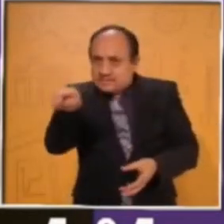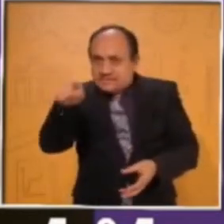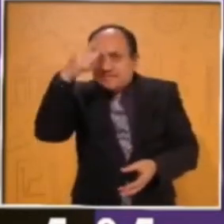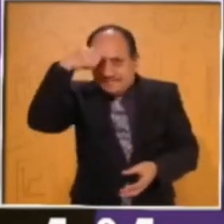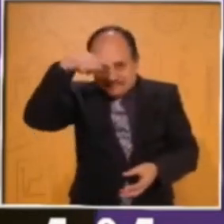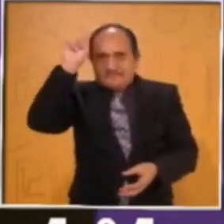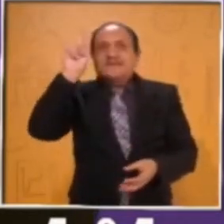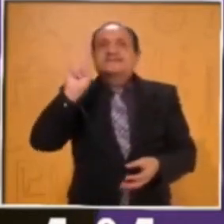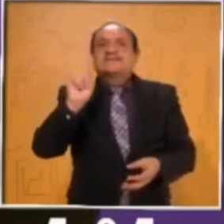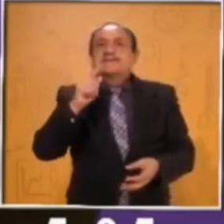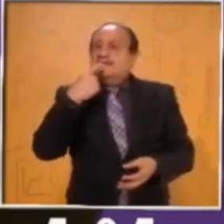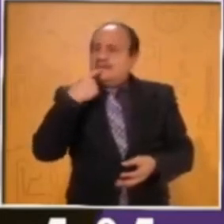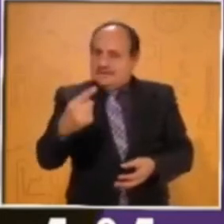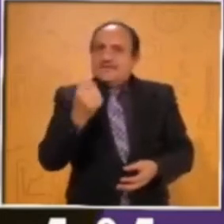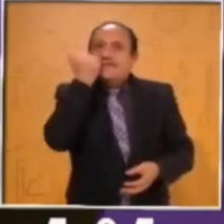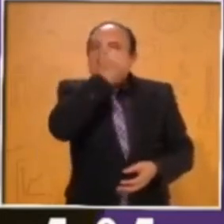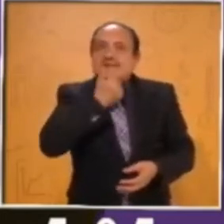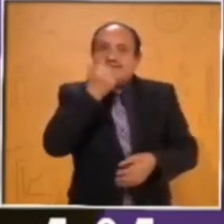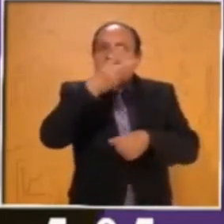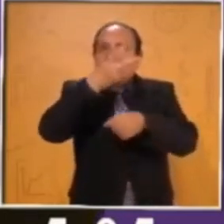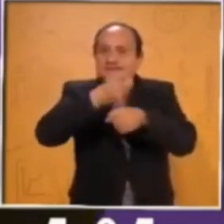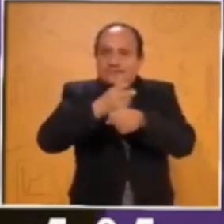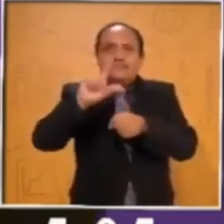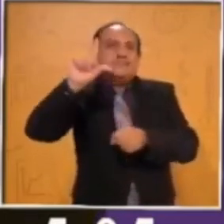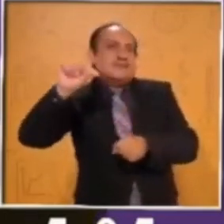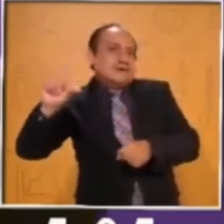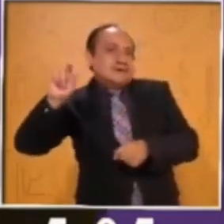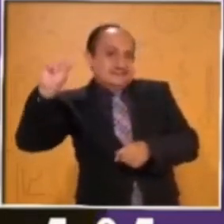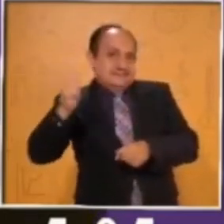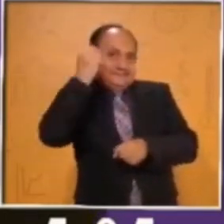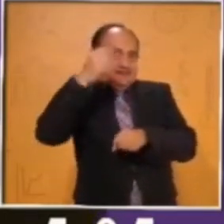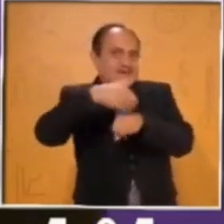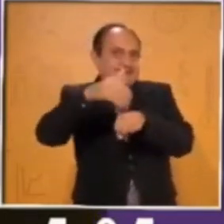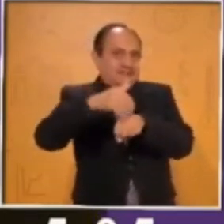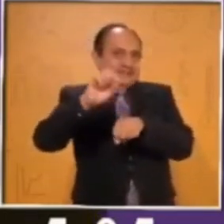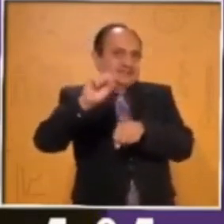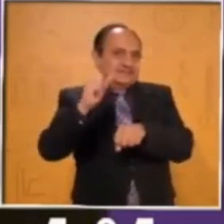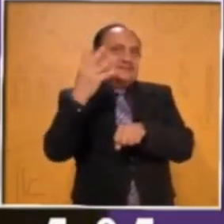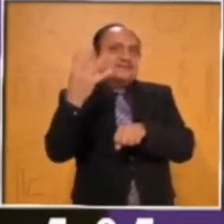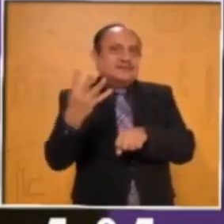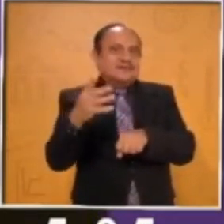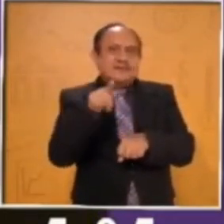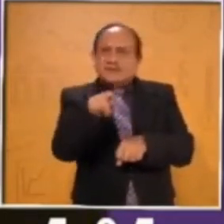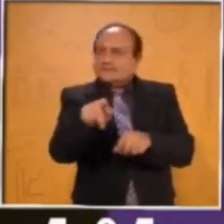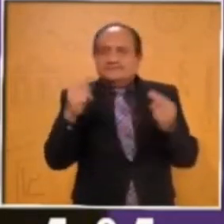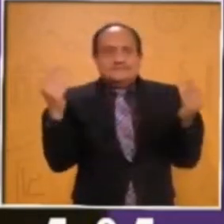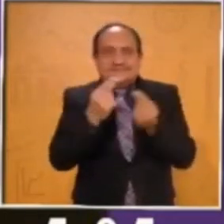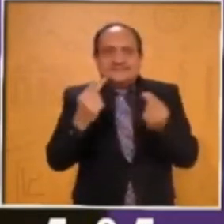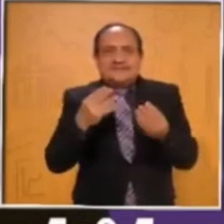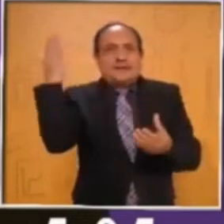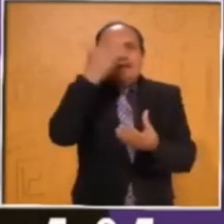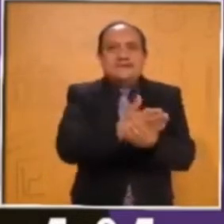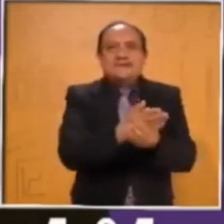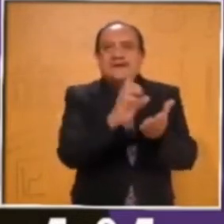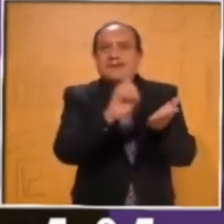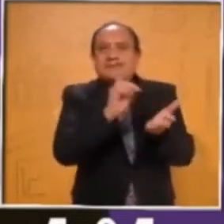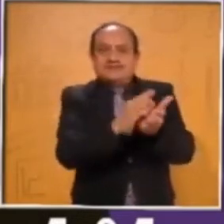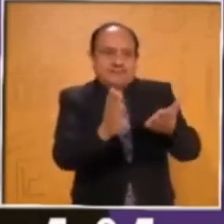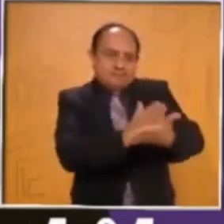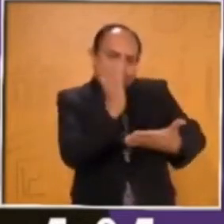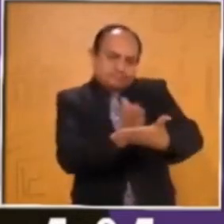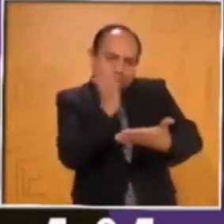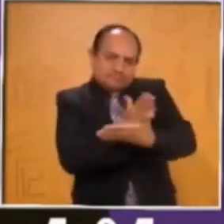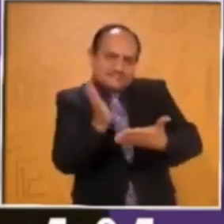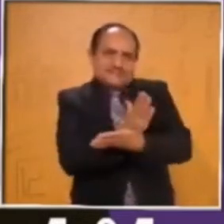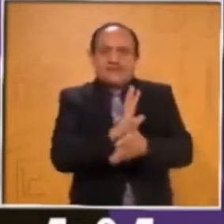Lo mismo les digo a mis alumnos del segundo L de la técnica 64. Ustedes ya no necesitan correr un diccionario. Ustedes todo lo